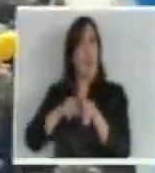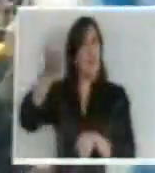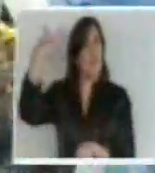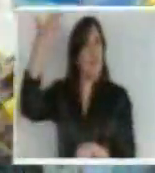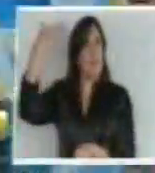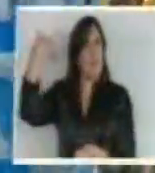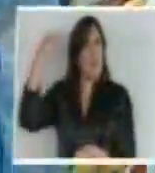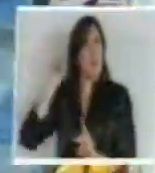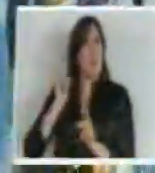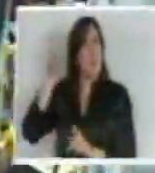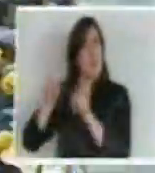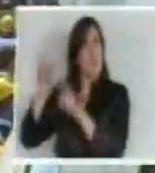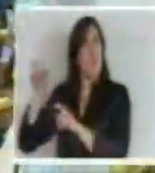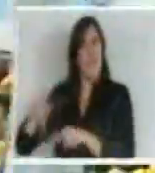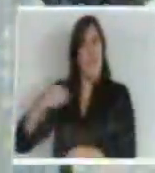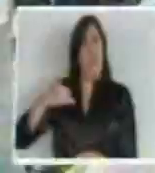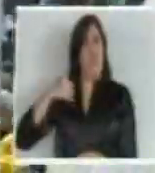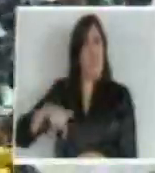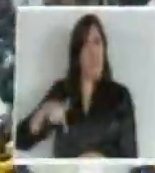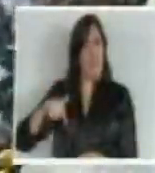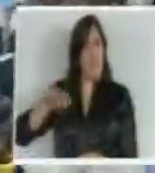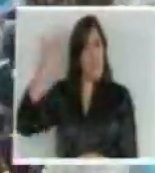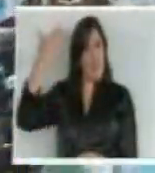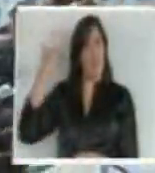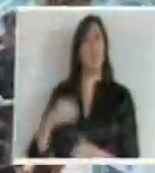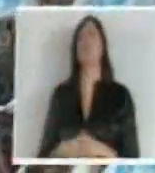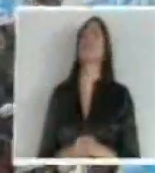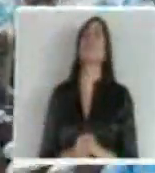oportunidad nuestros compatriotas.